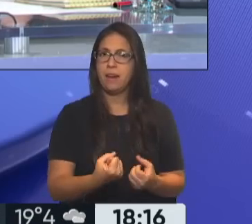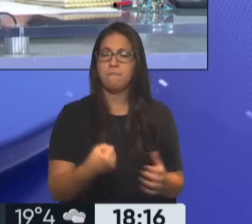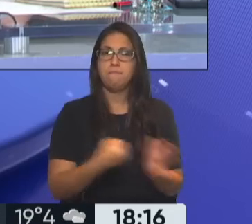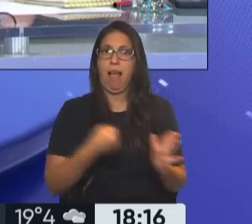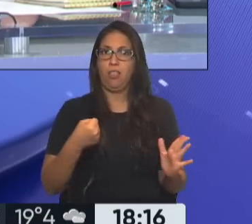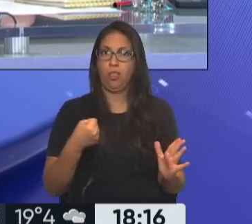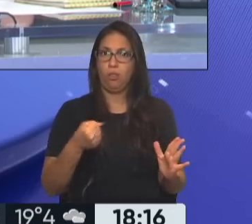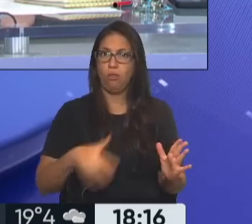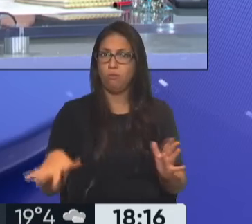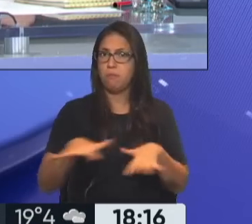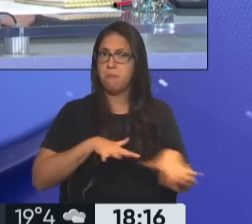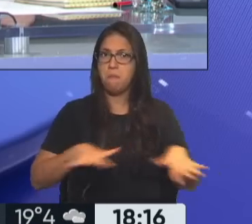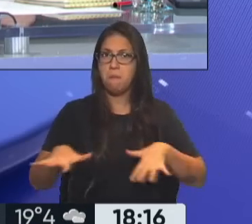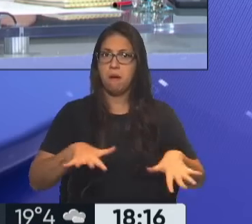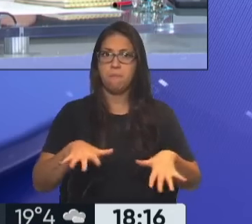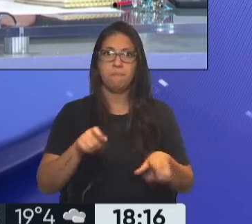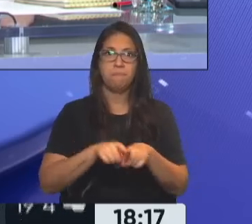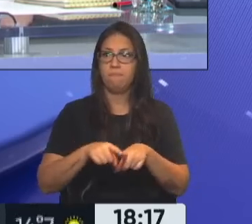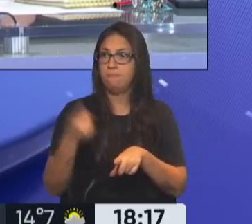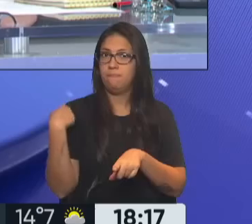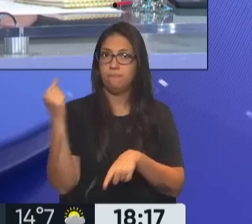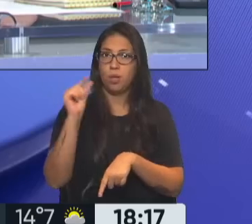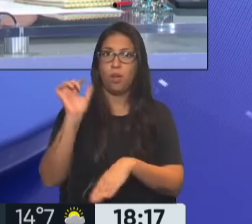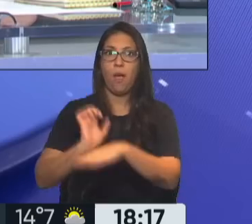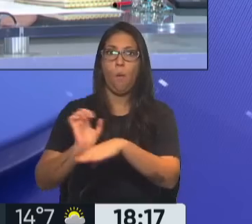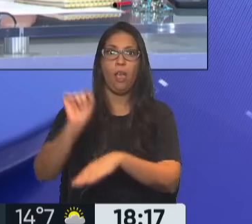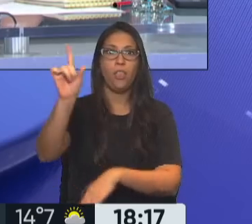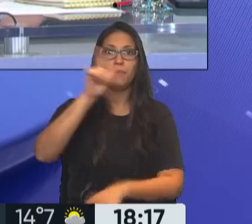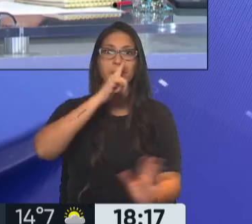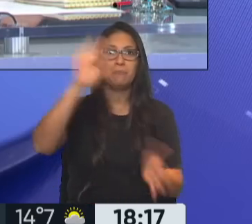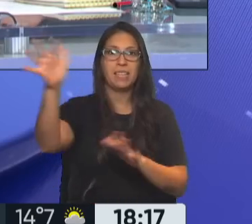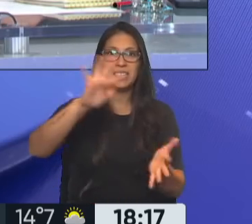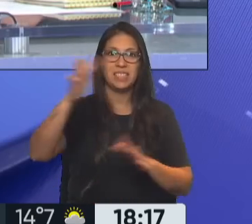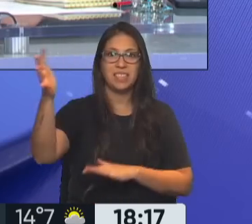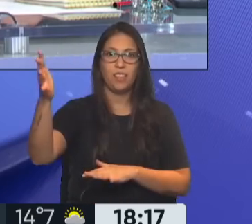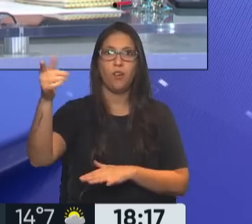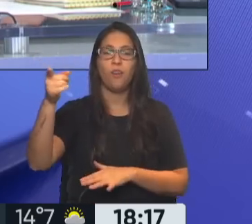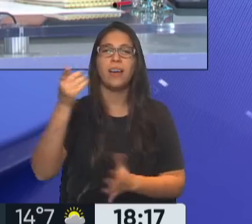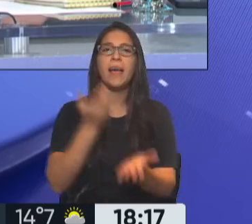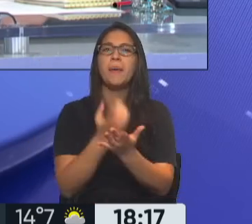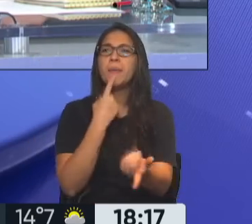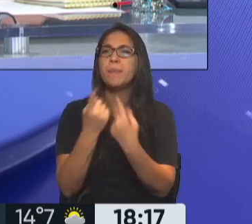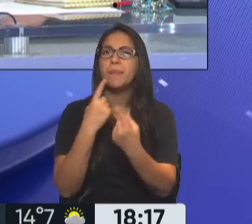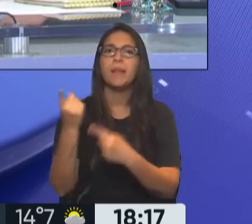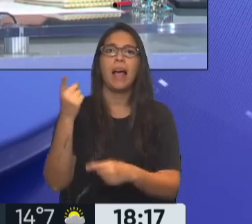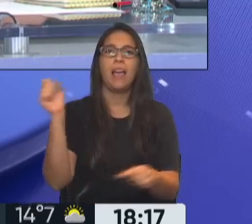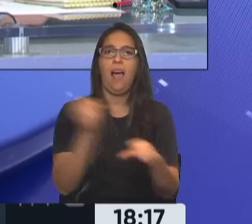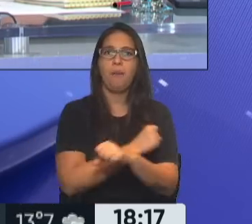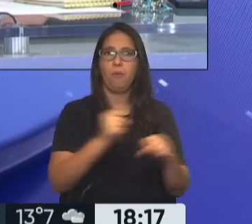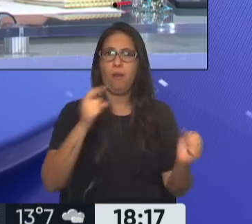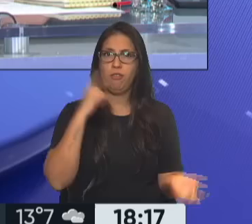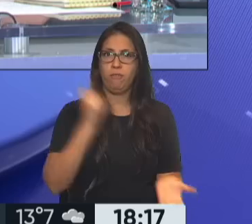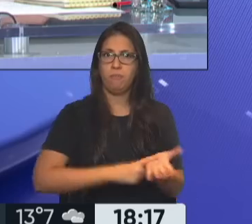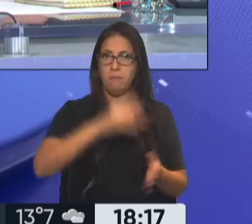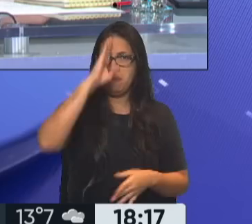suele pasar, y lo hemos visto de hecho en Ecuador hace muy poquito con el referéndum, donde se aprobaron, por ejemplo, medidas por las cuales los militares